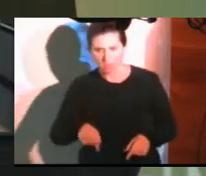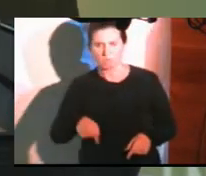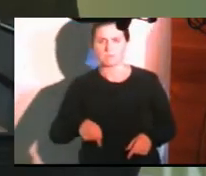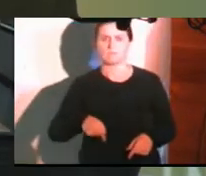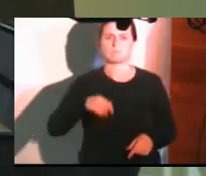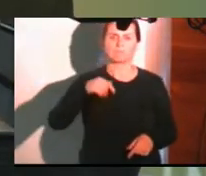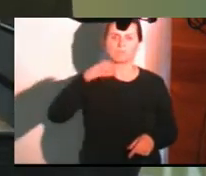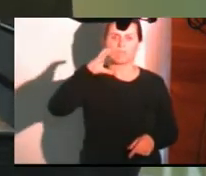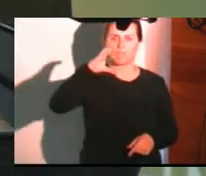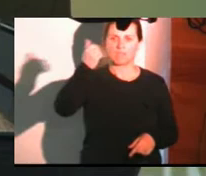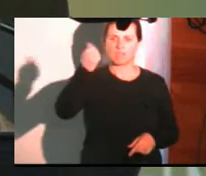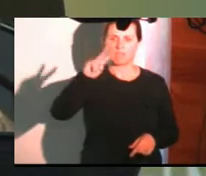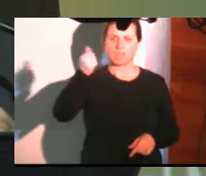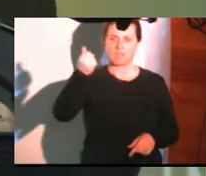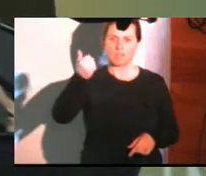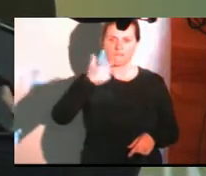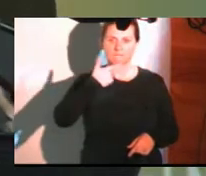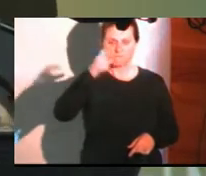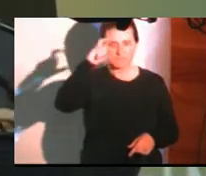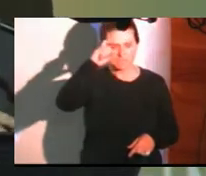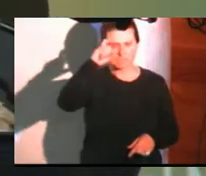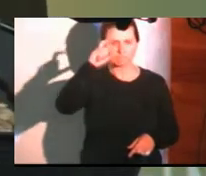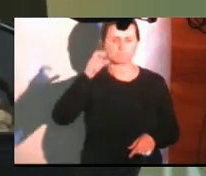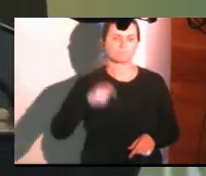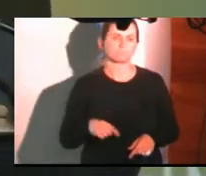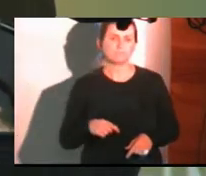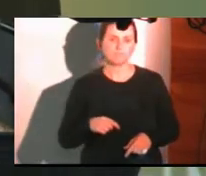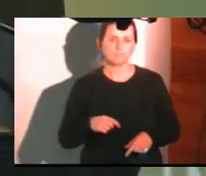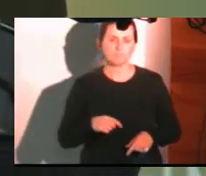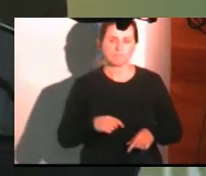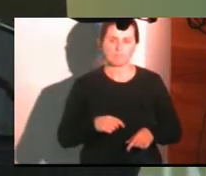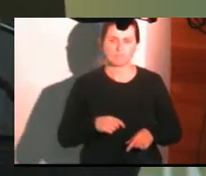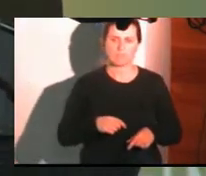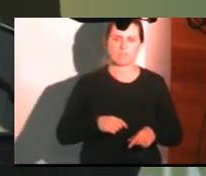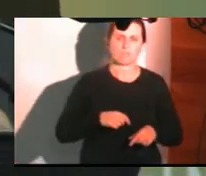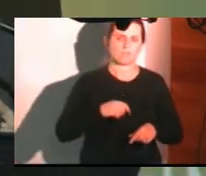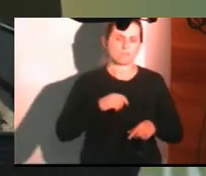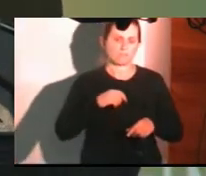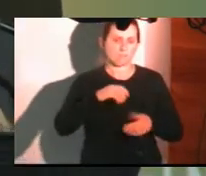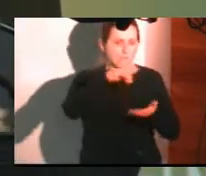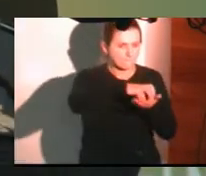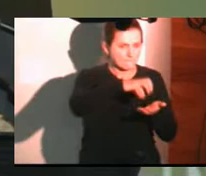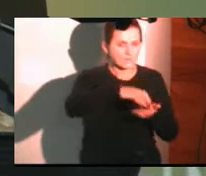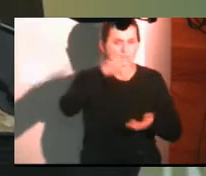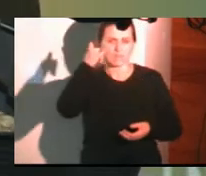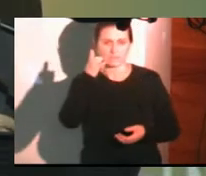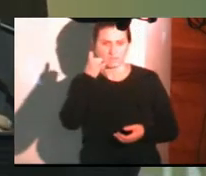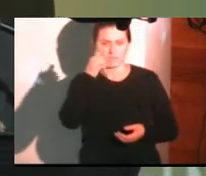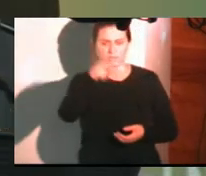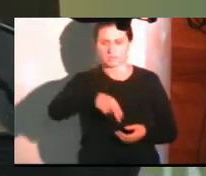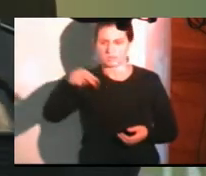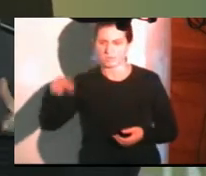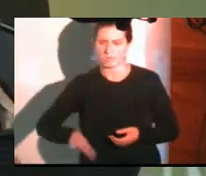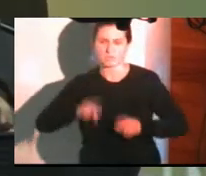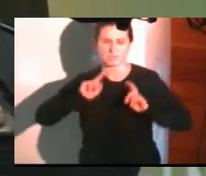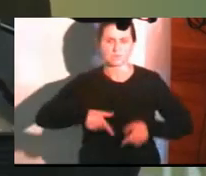CABACE. Somos socios de CABACE junto con las cooperativas telefónicas de Neuquén y ISPs de la provincia.